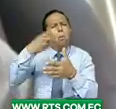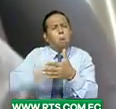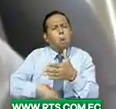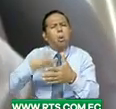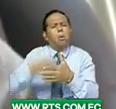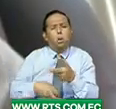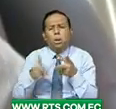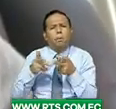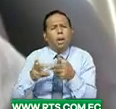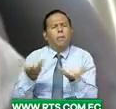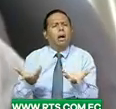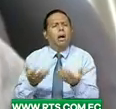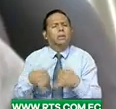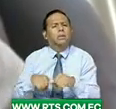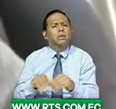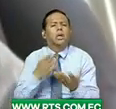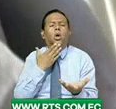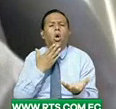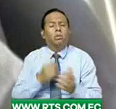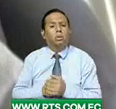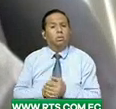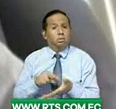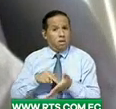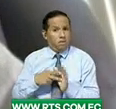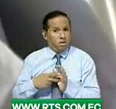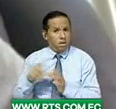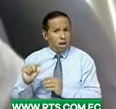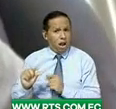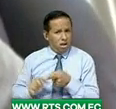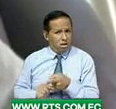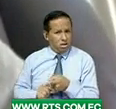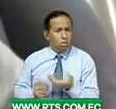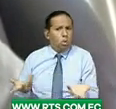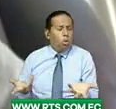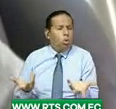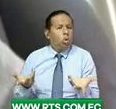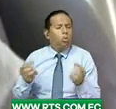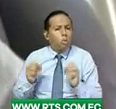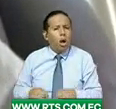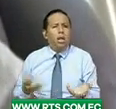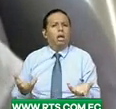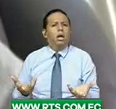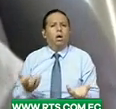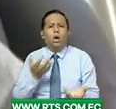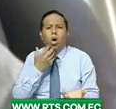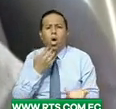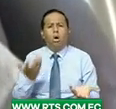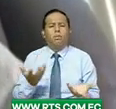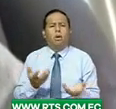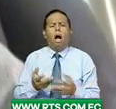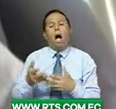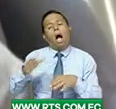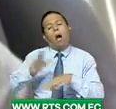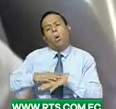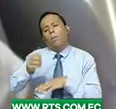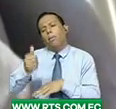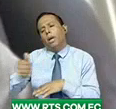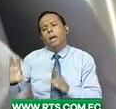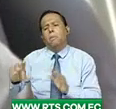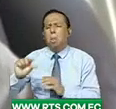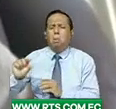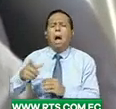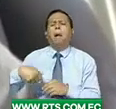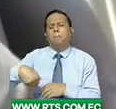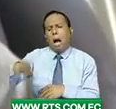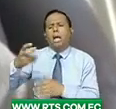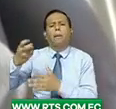forma reincidente ya deja de ser una contravención o ya deja de ser un delito de carácter culposo y se